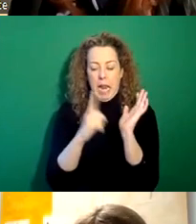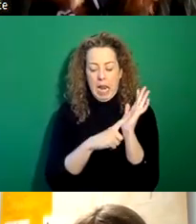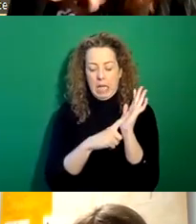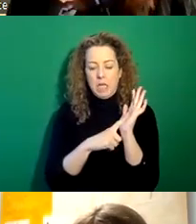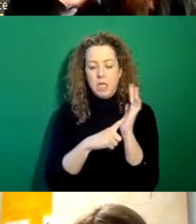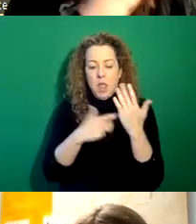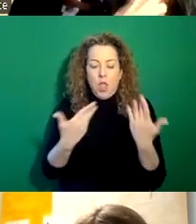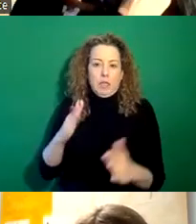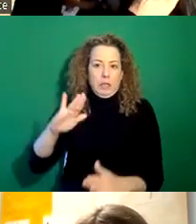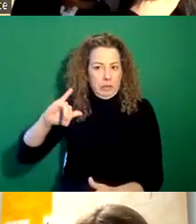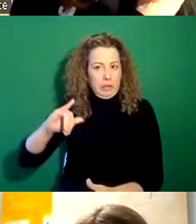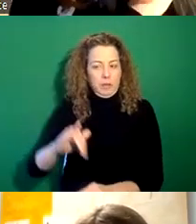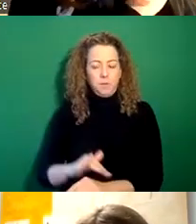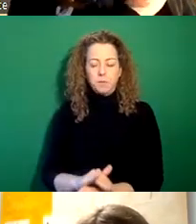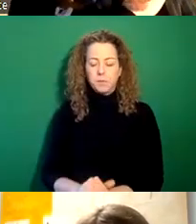sí.